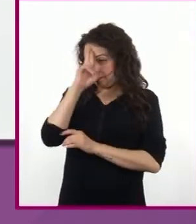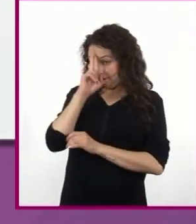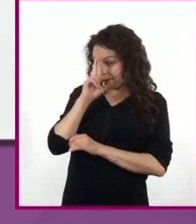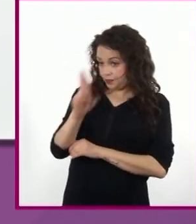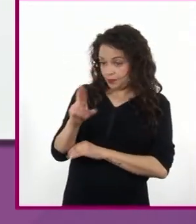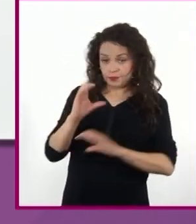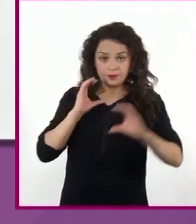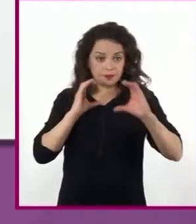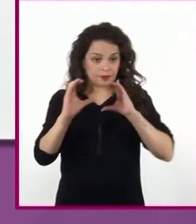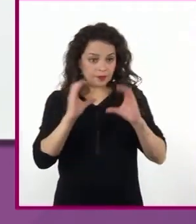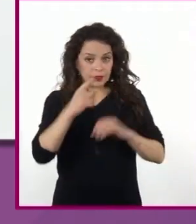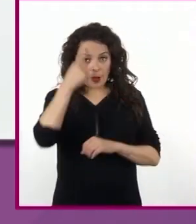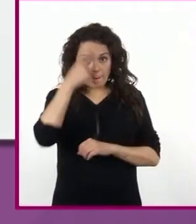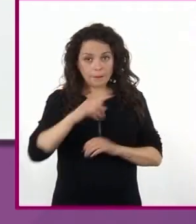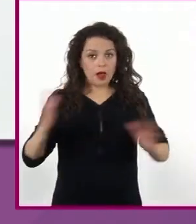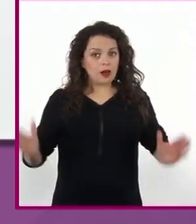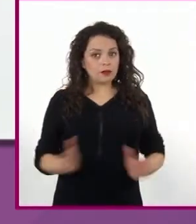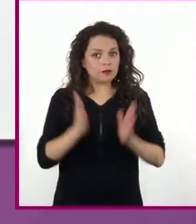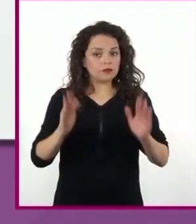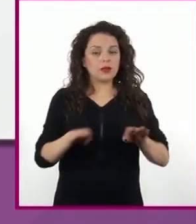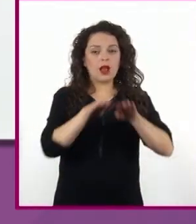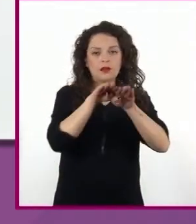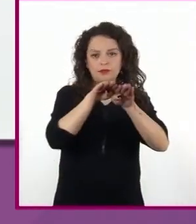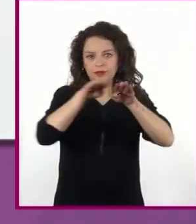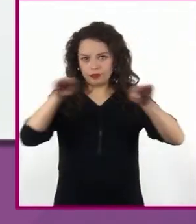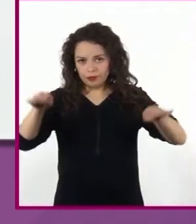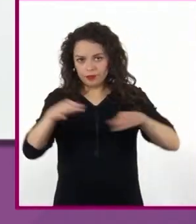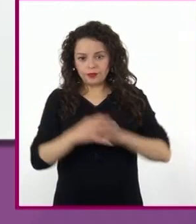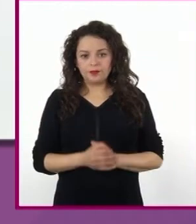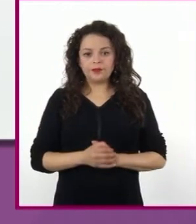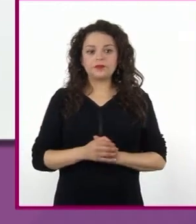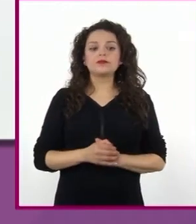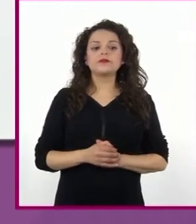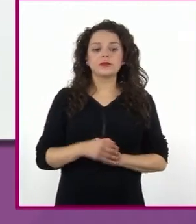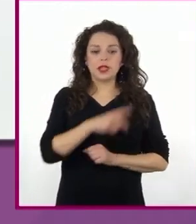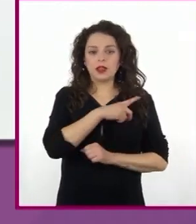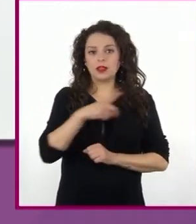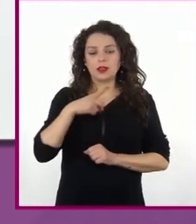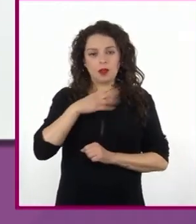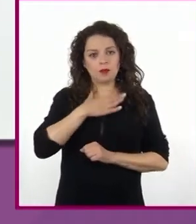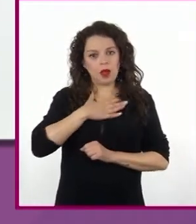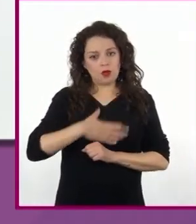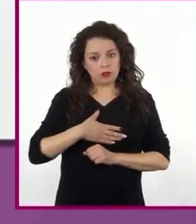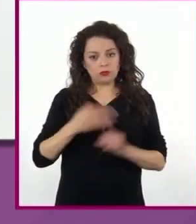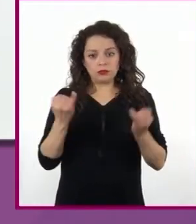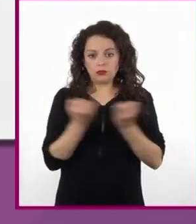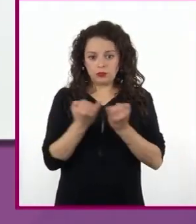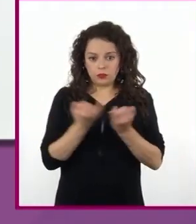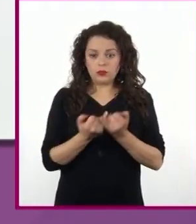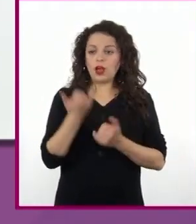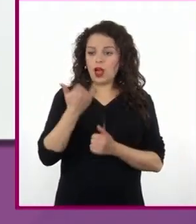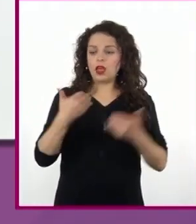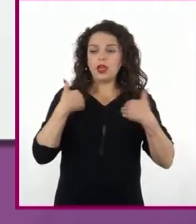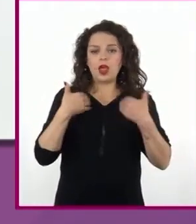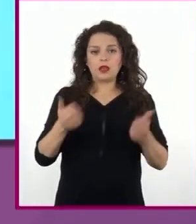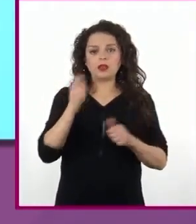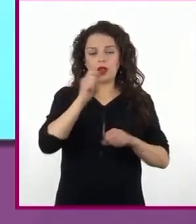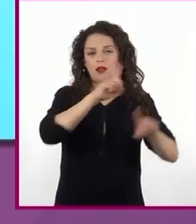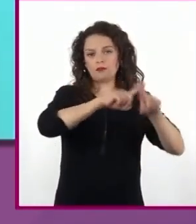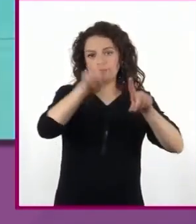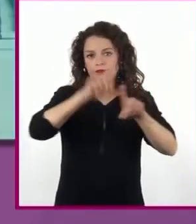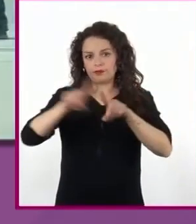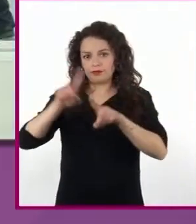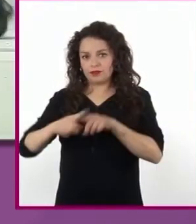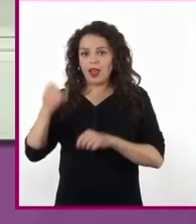que favorezcan la igualdad, la horizontalidad, la equidad, la valoración de la diversidad y la inclusión.